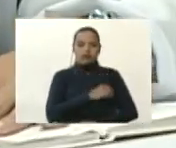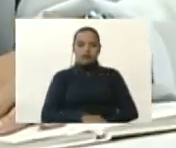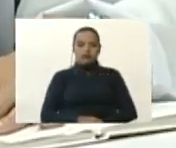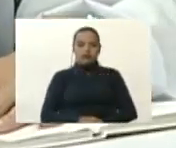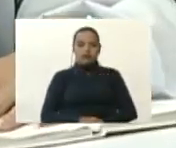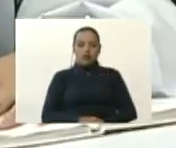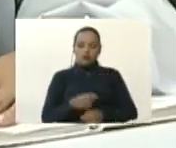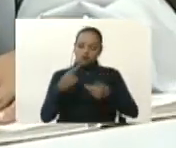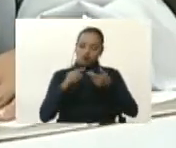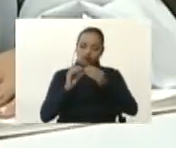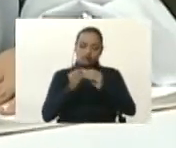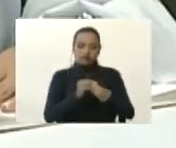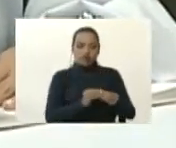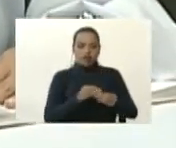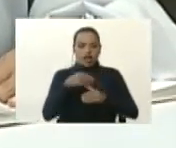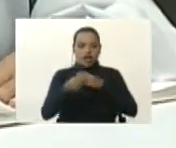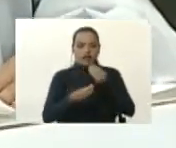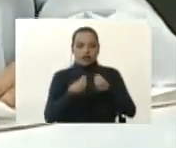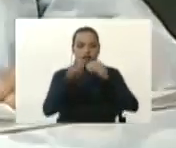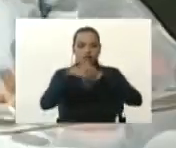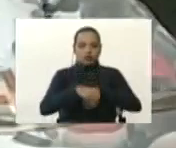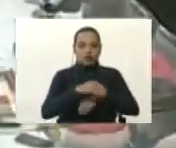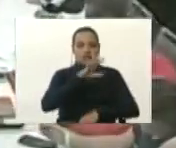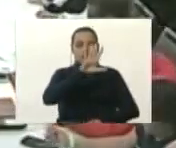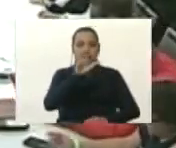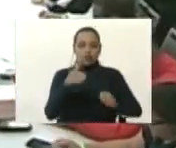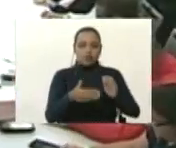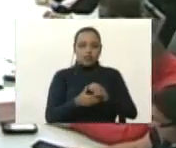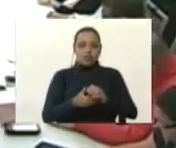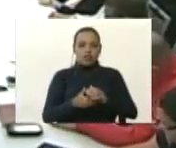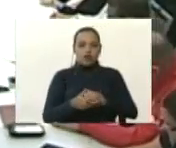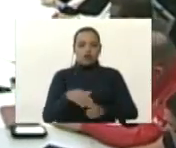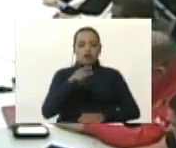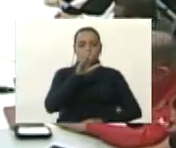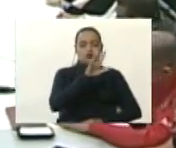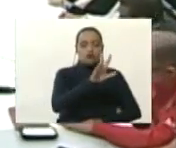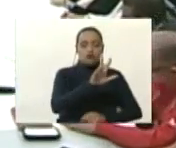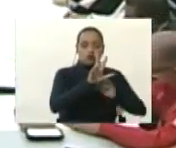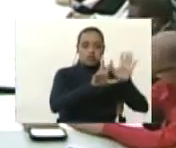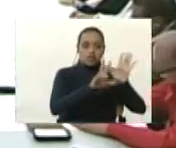Equipos reparados a través de convenios y alianzas, 5081, dice aquí.